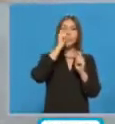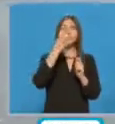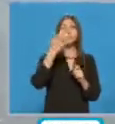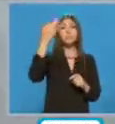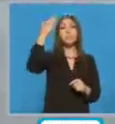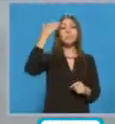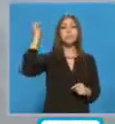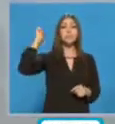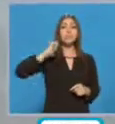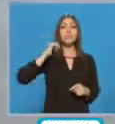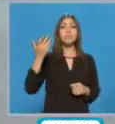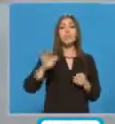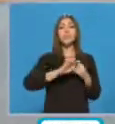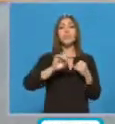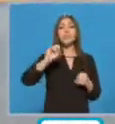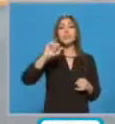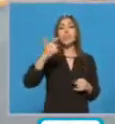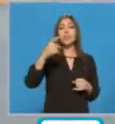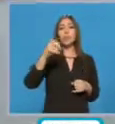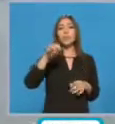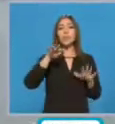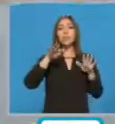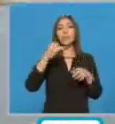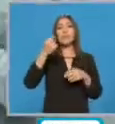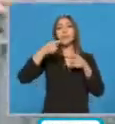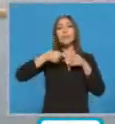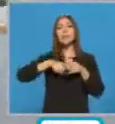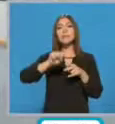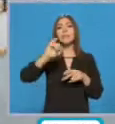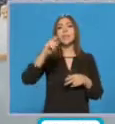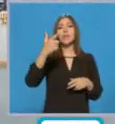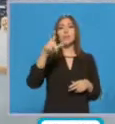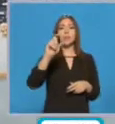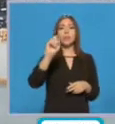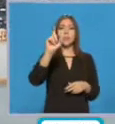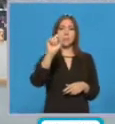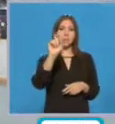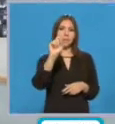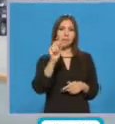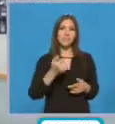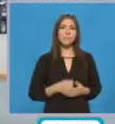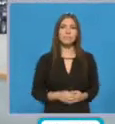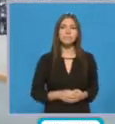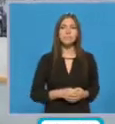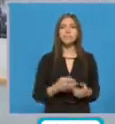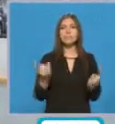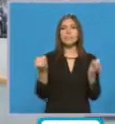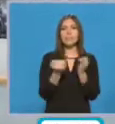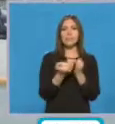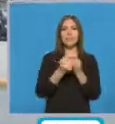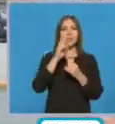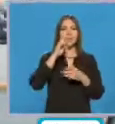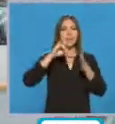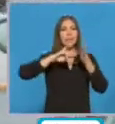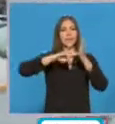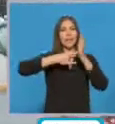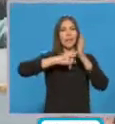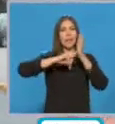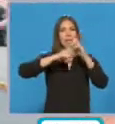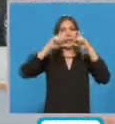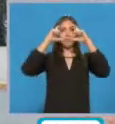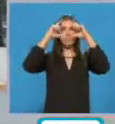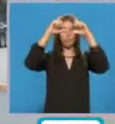de finales del siglo XIX y principios del XX. Y por supuesto, el reloj chino, ay,